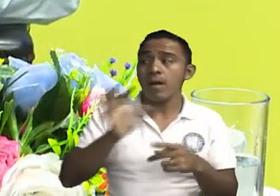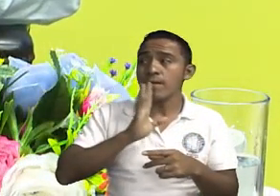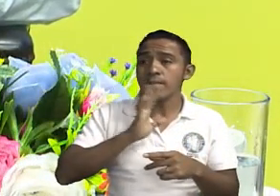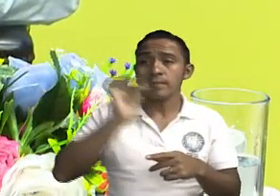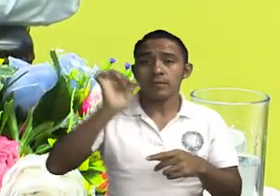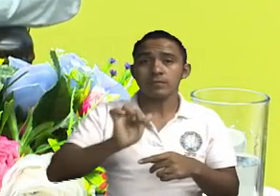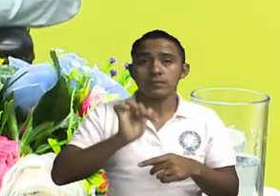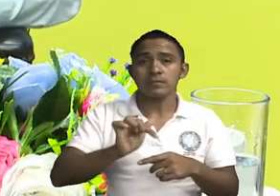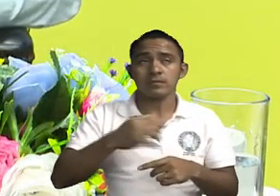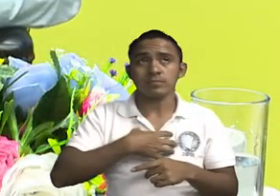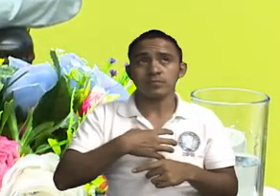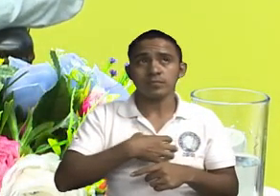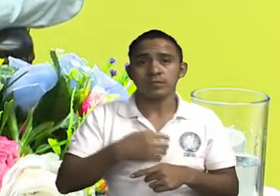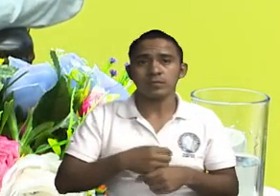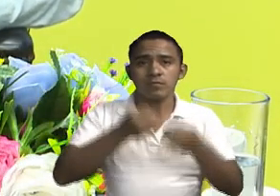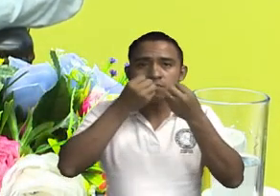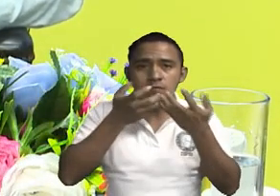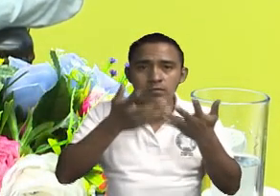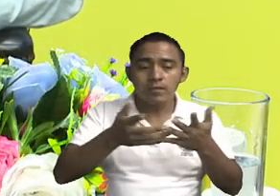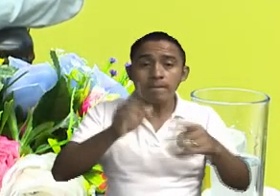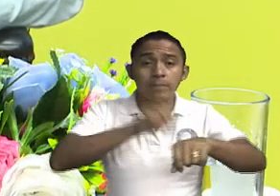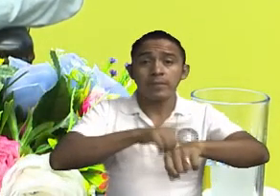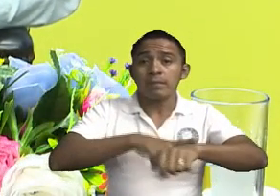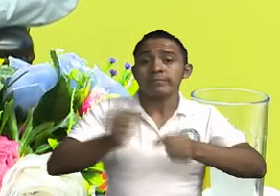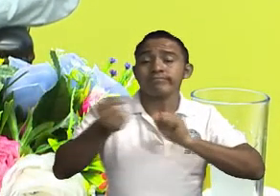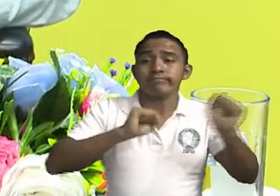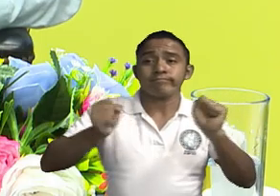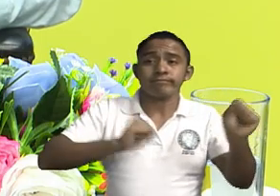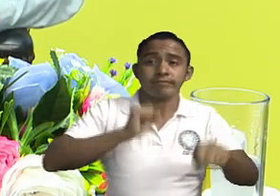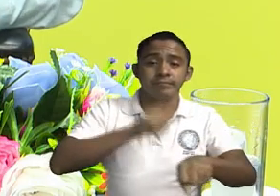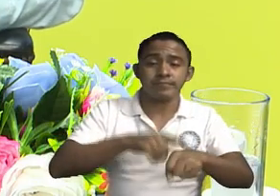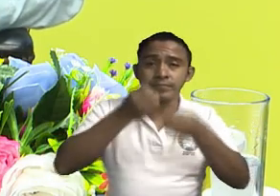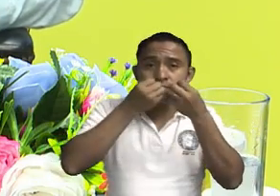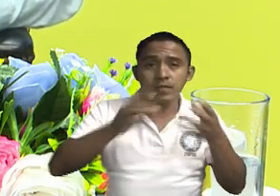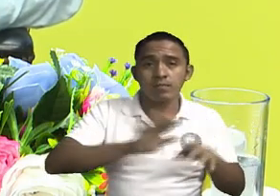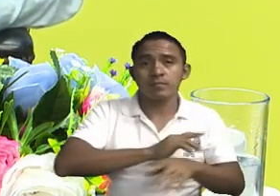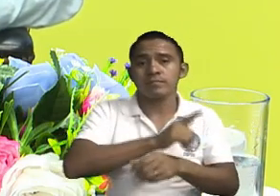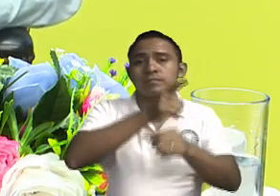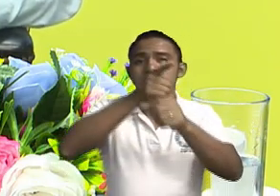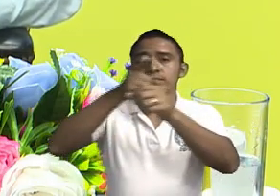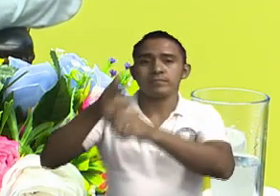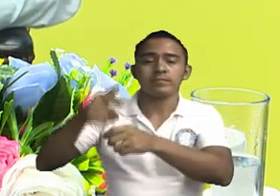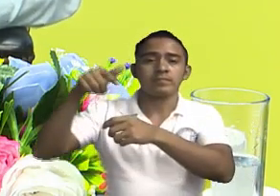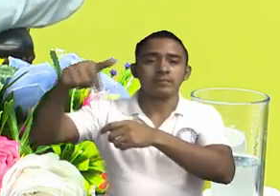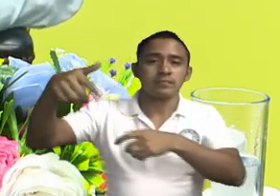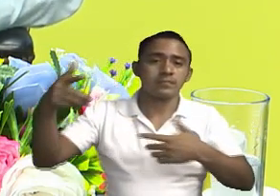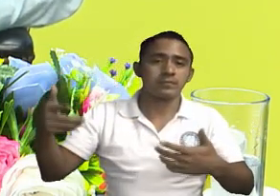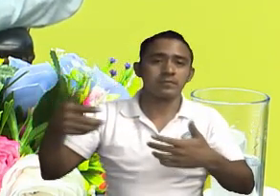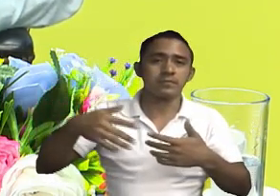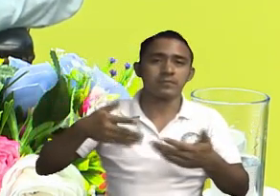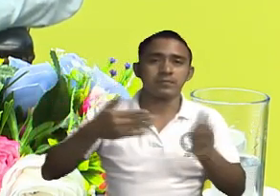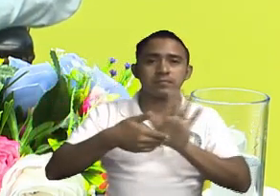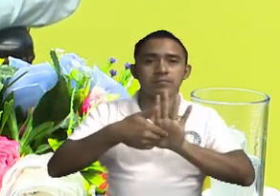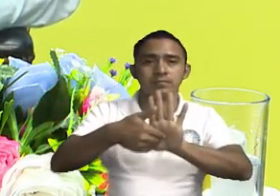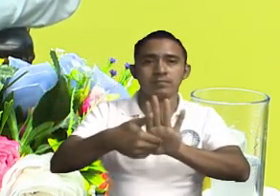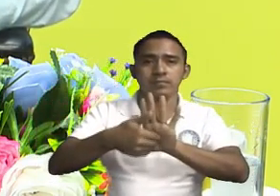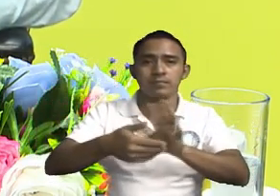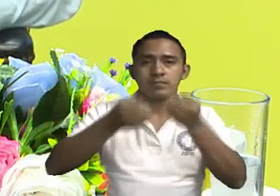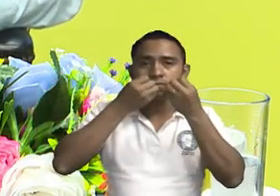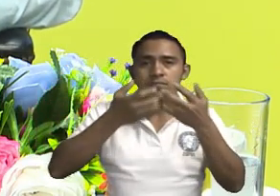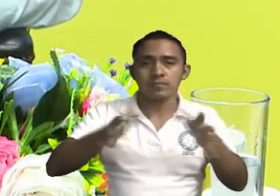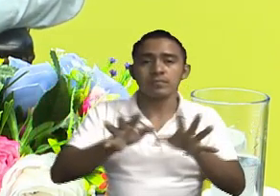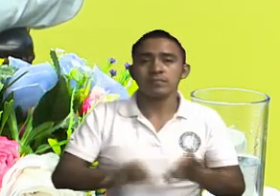que tenemos una información de último momento, así que trasladamos la señal hasta Master para que nos presente esta información